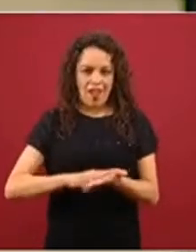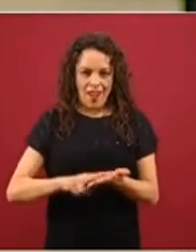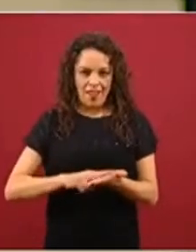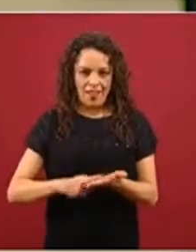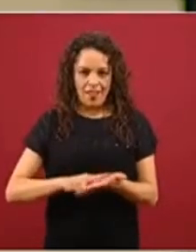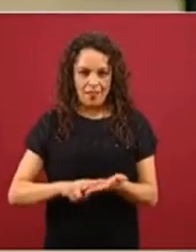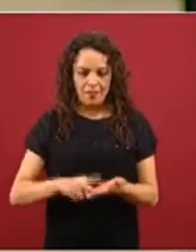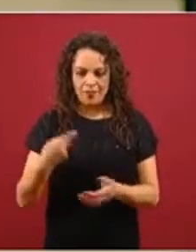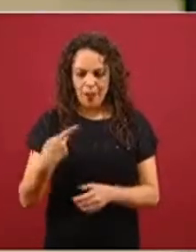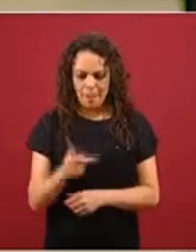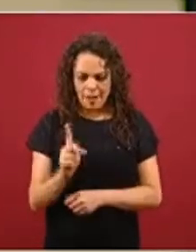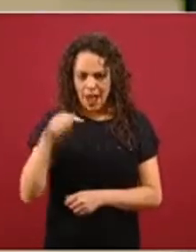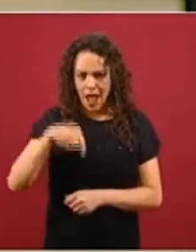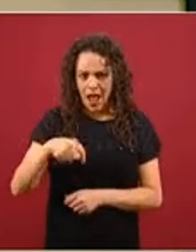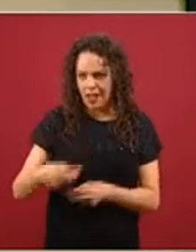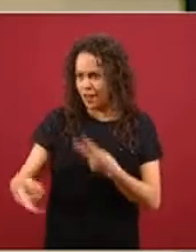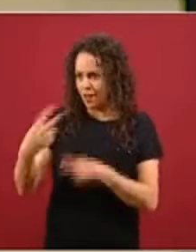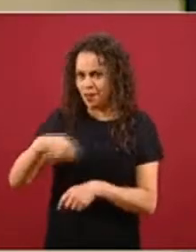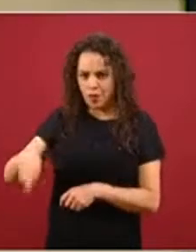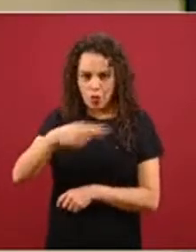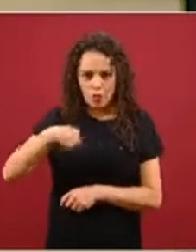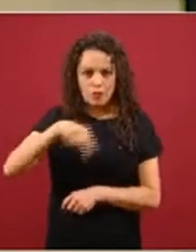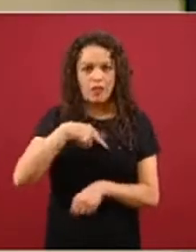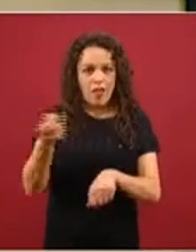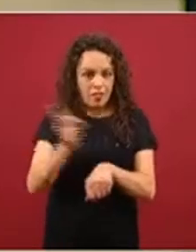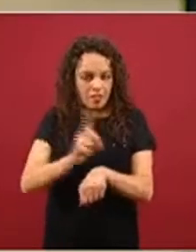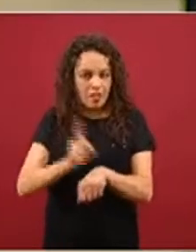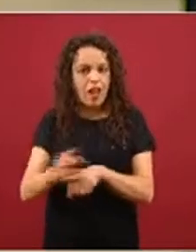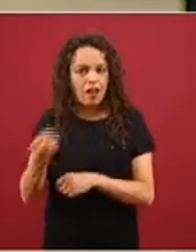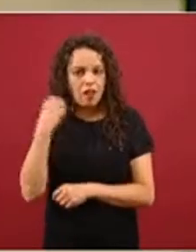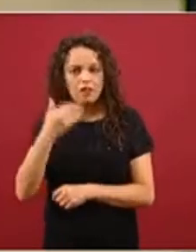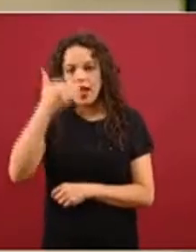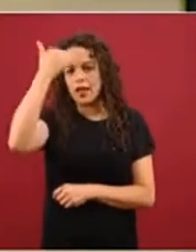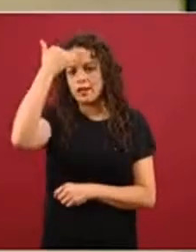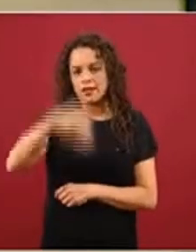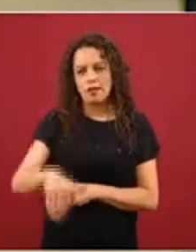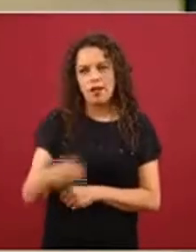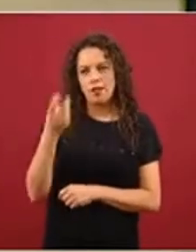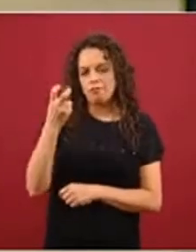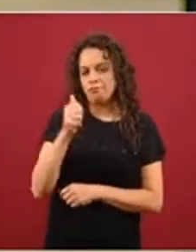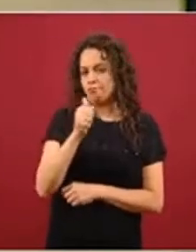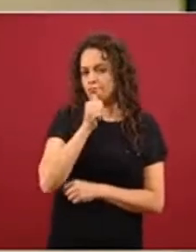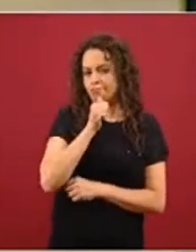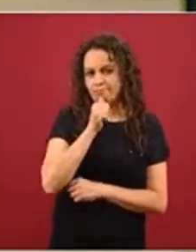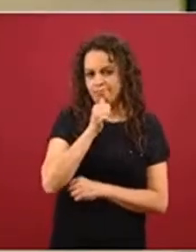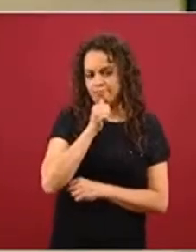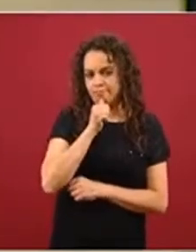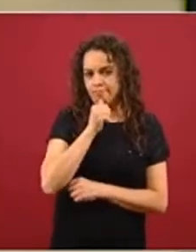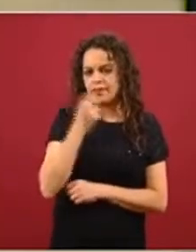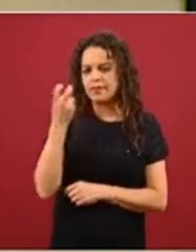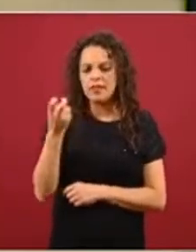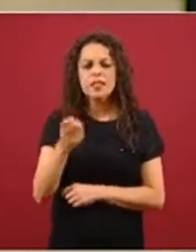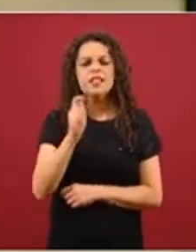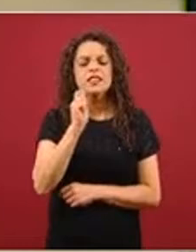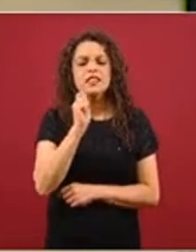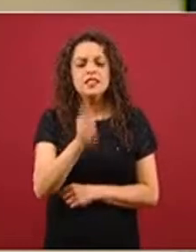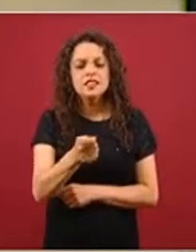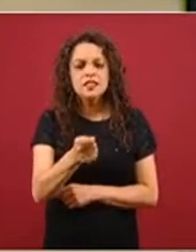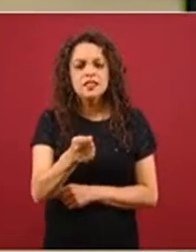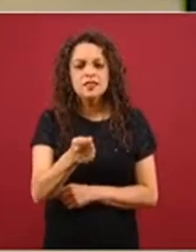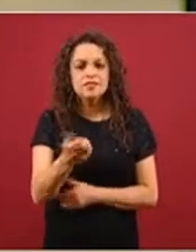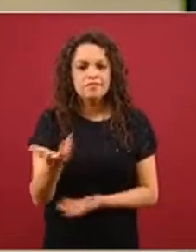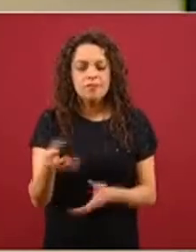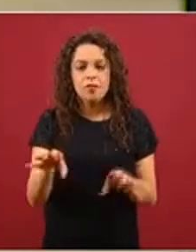cubriendo diariamente sabemos que las cifras pues señalan todo lo contrario, ¿no? Esto queda como resultado, ¿cómo los